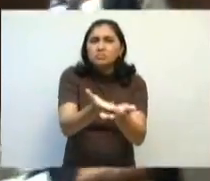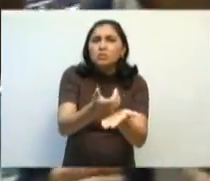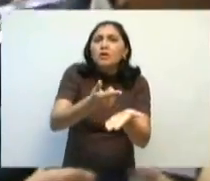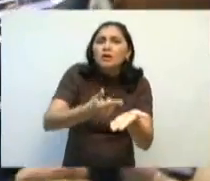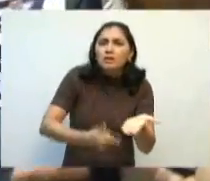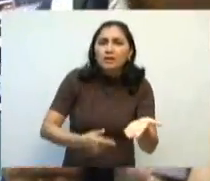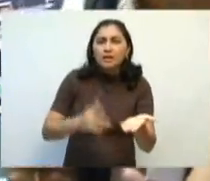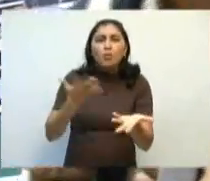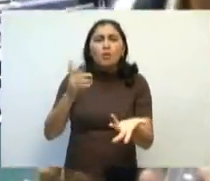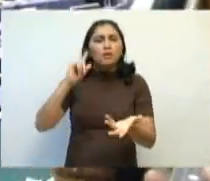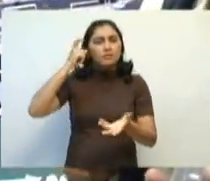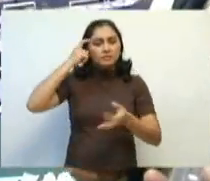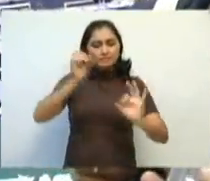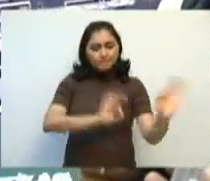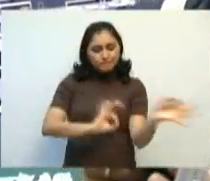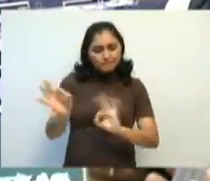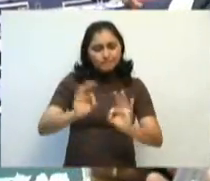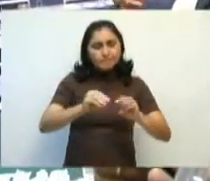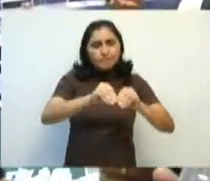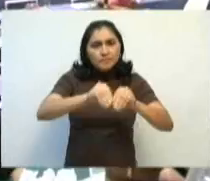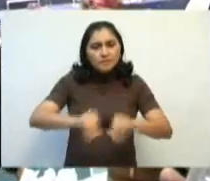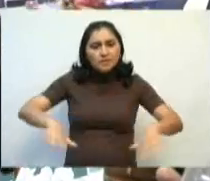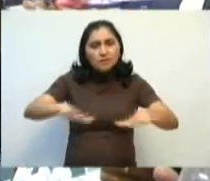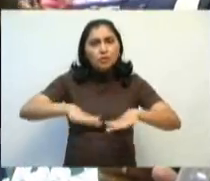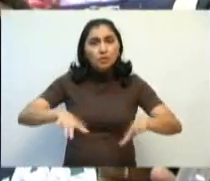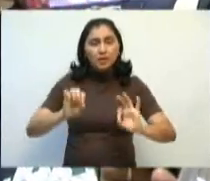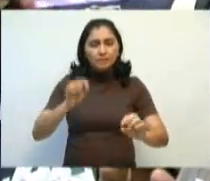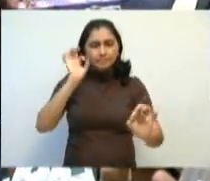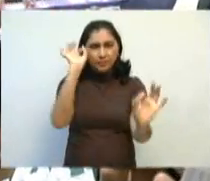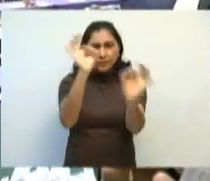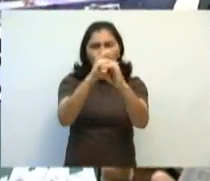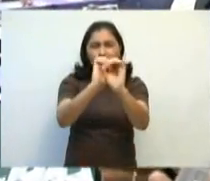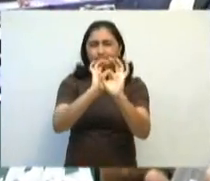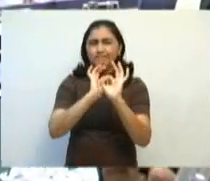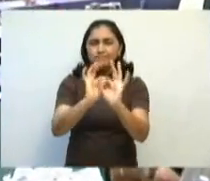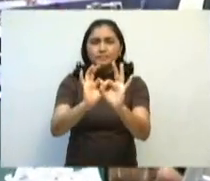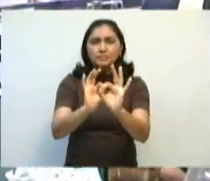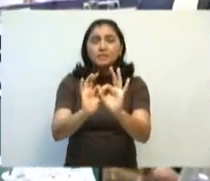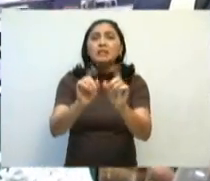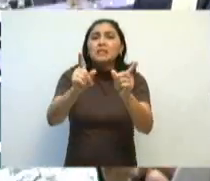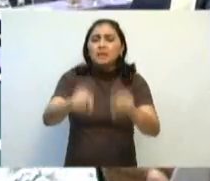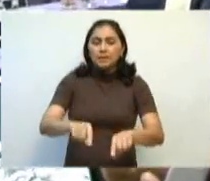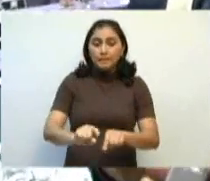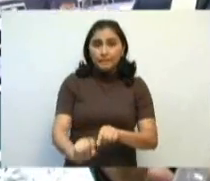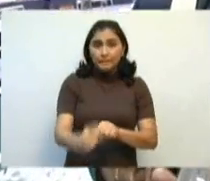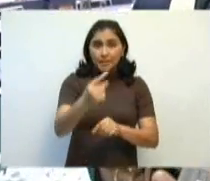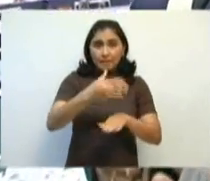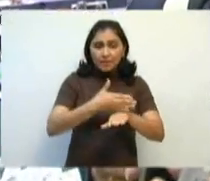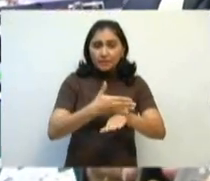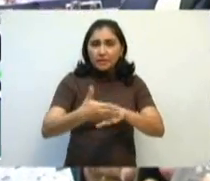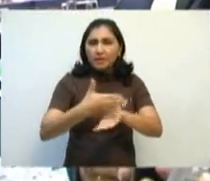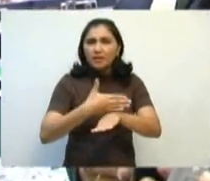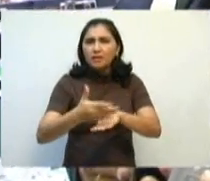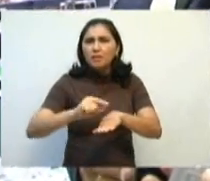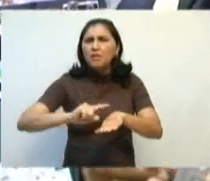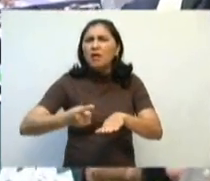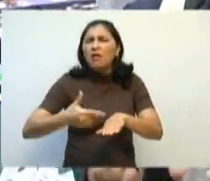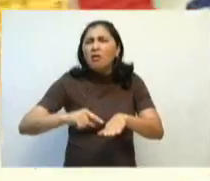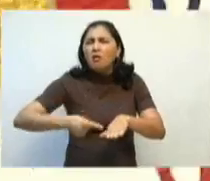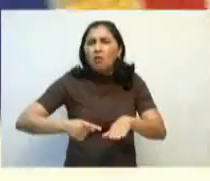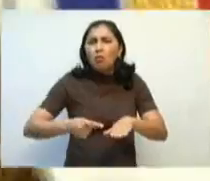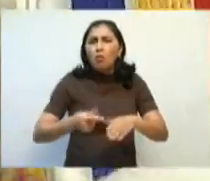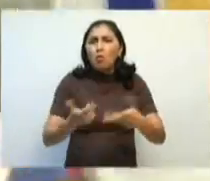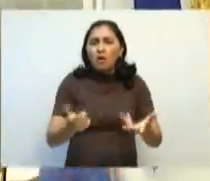nos referimos al ordenamiento territorial, está bien enfocado. También en que, si bien la primera etapa, como